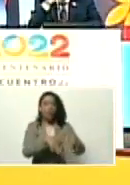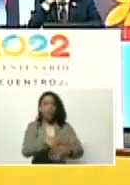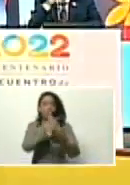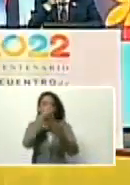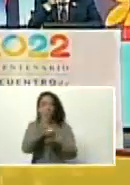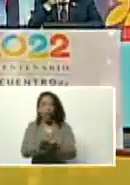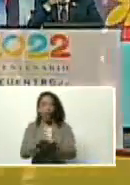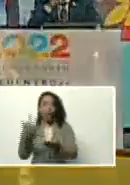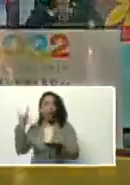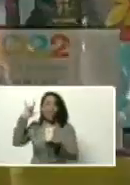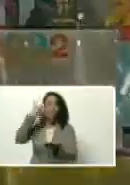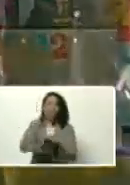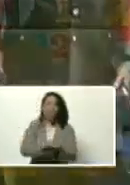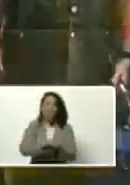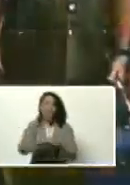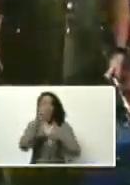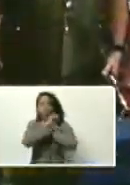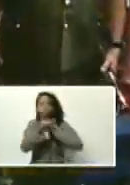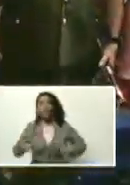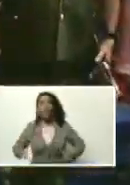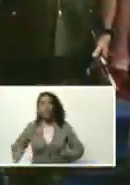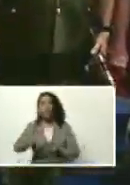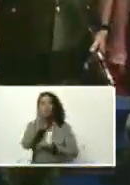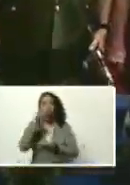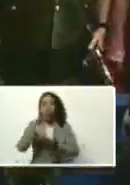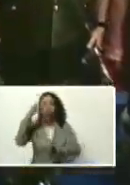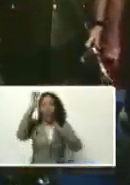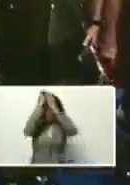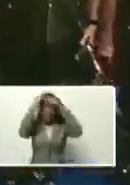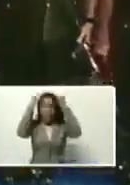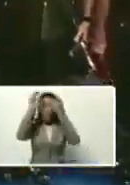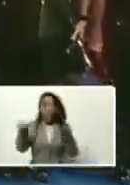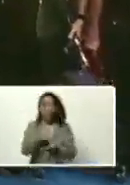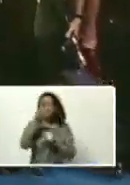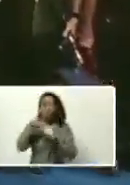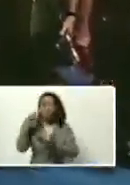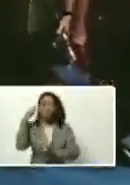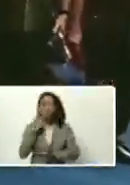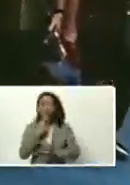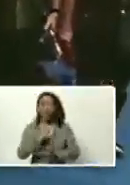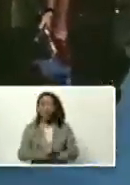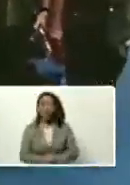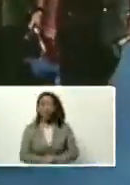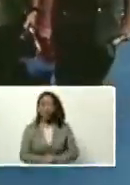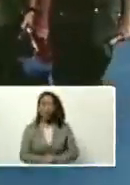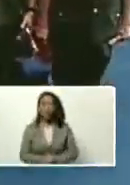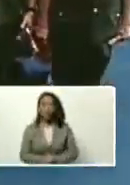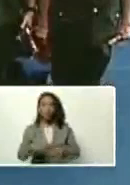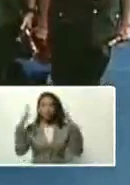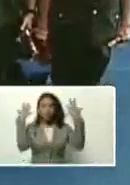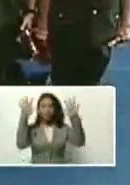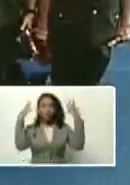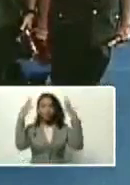Armada, Aviación, Guardia Nacional y Milicia Nacional Bolivariana.